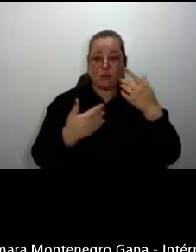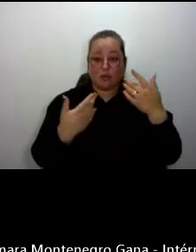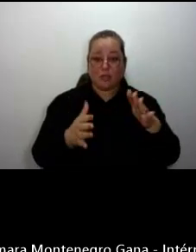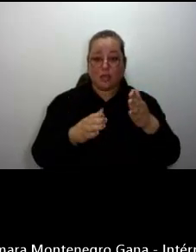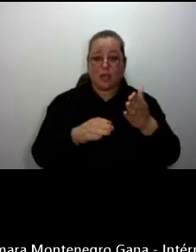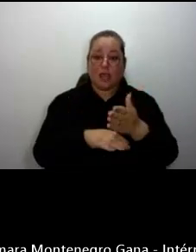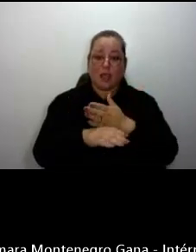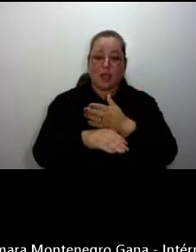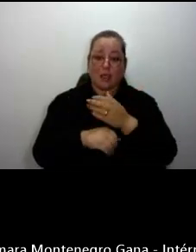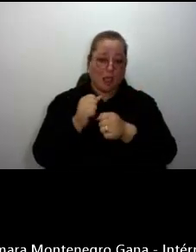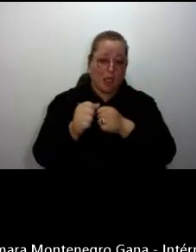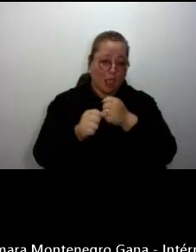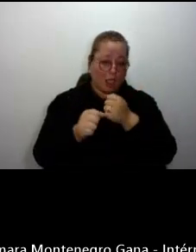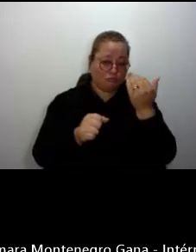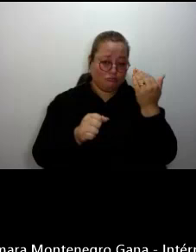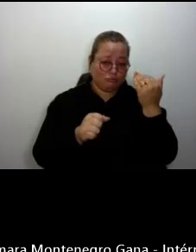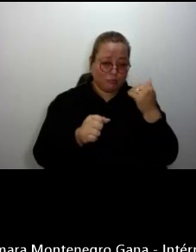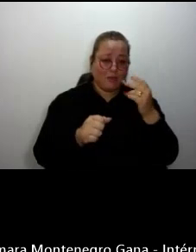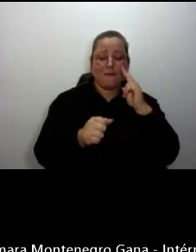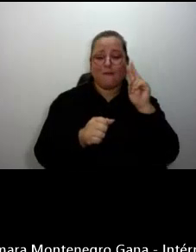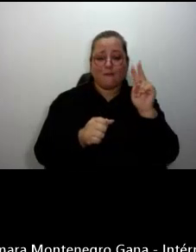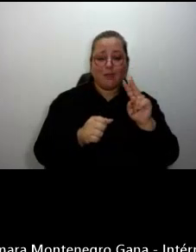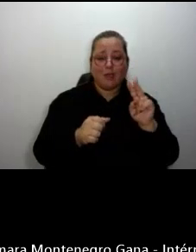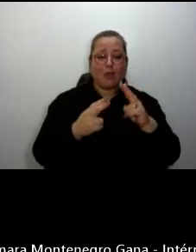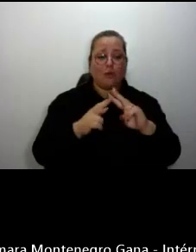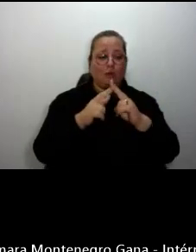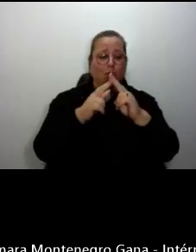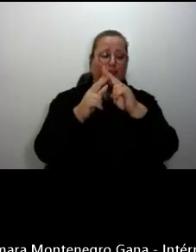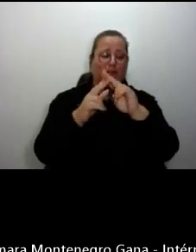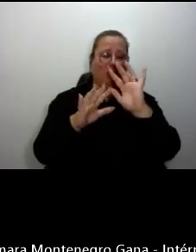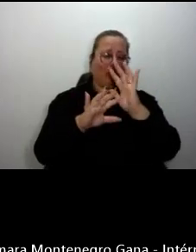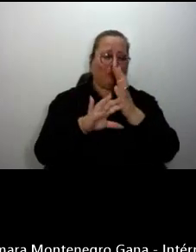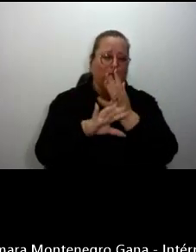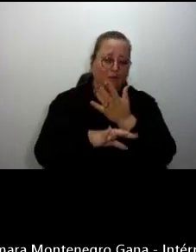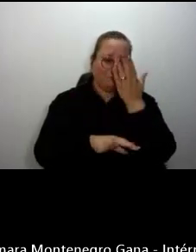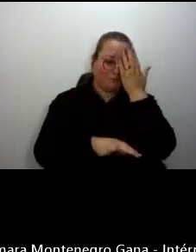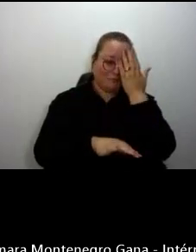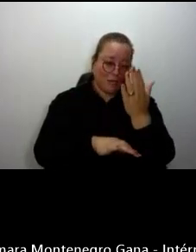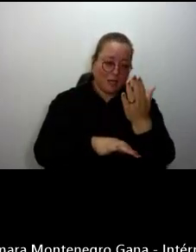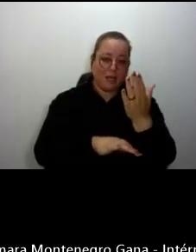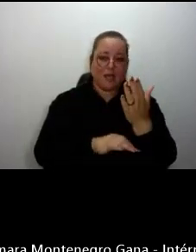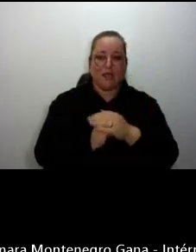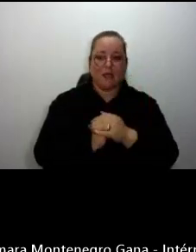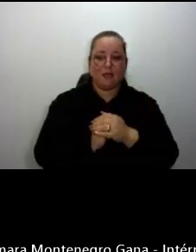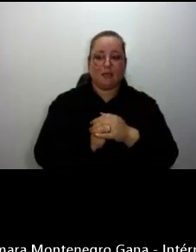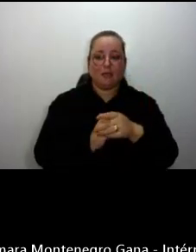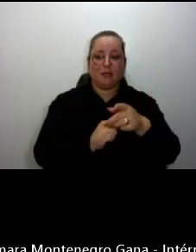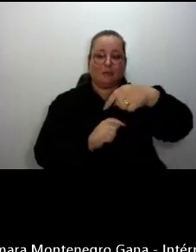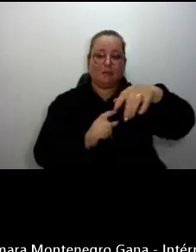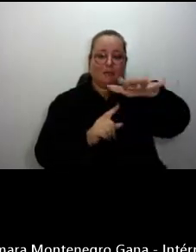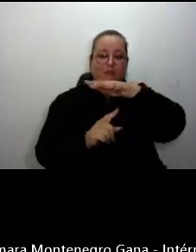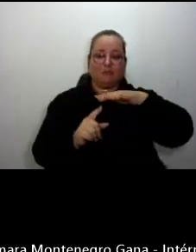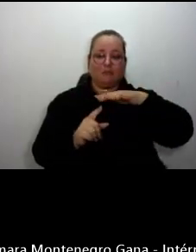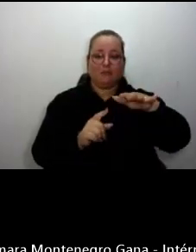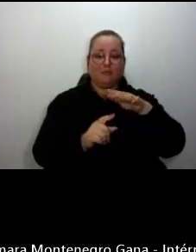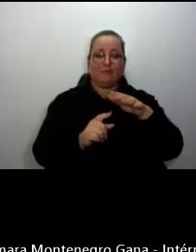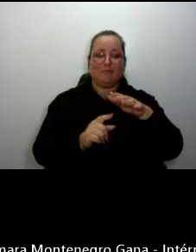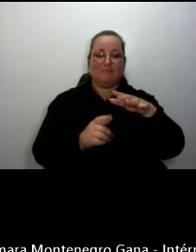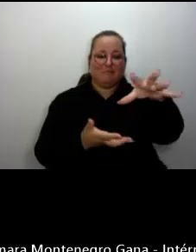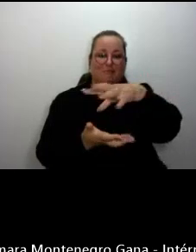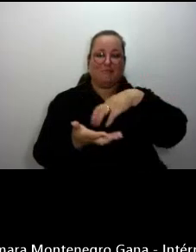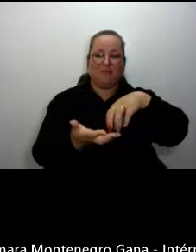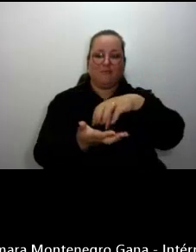años, daban cuenta de una infraestructura muy deteriorada. Estábamos en un contexto de un barrio de